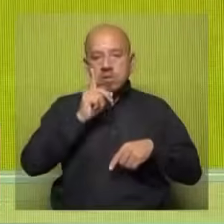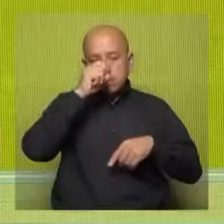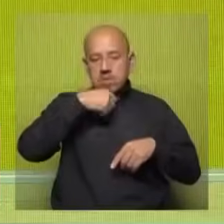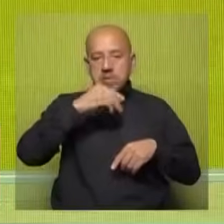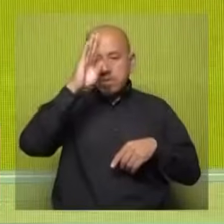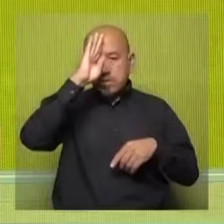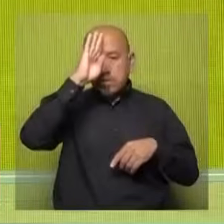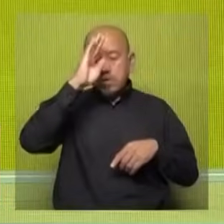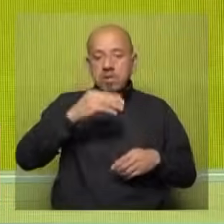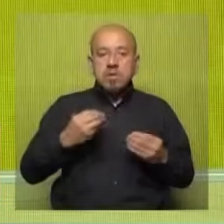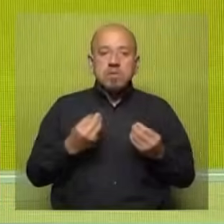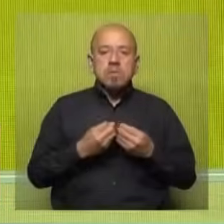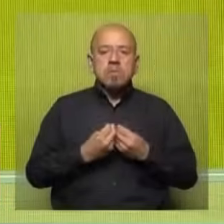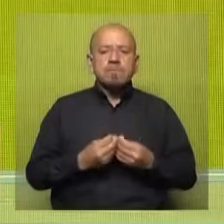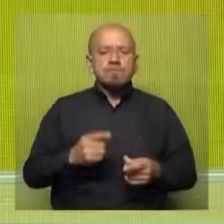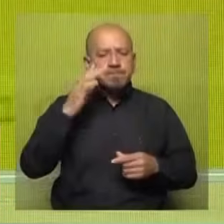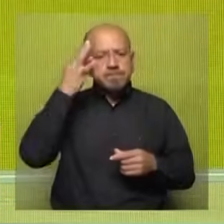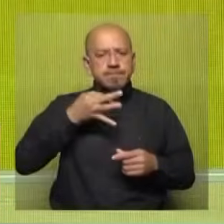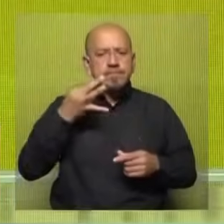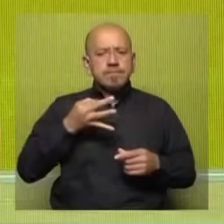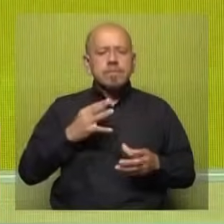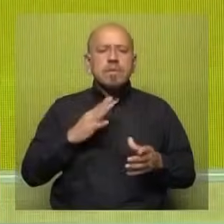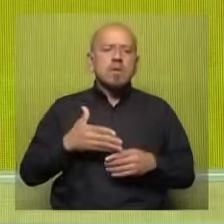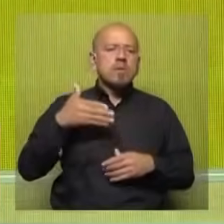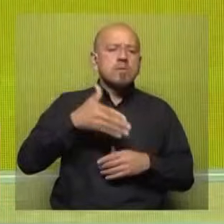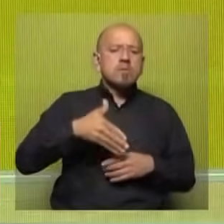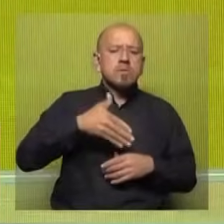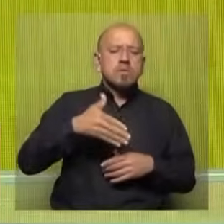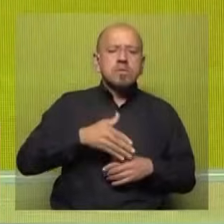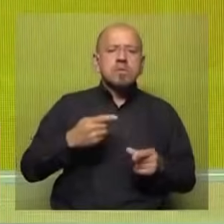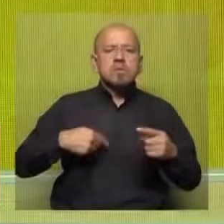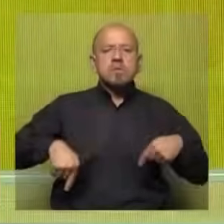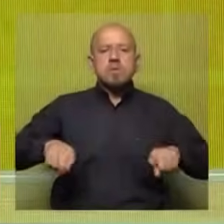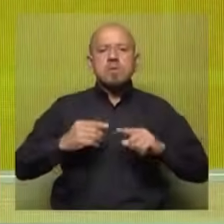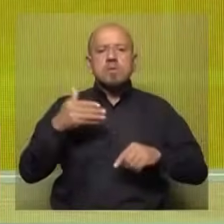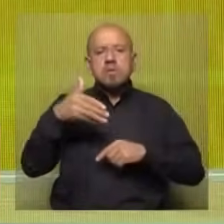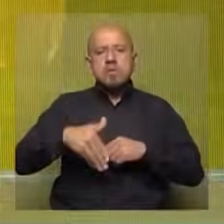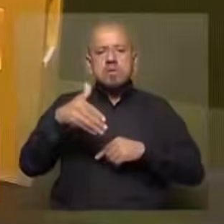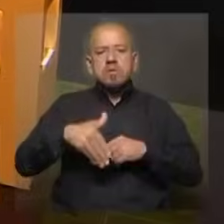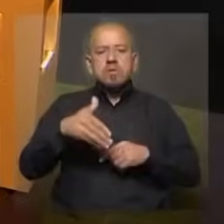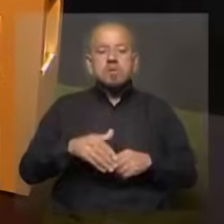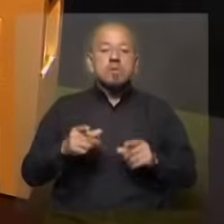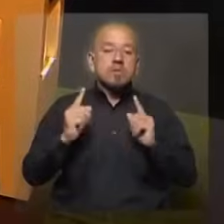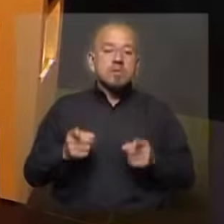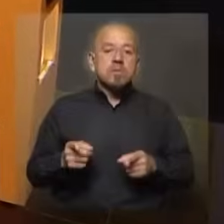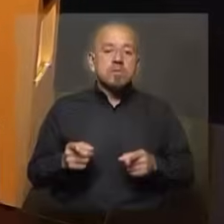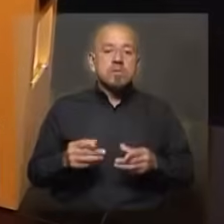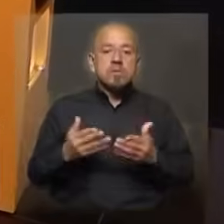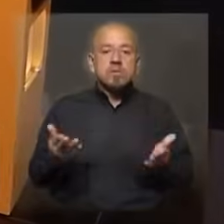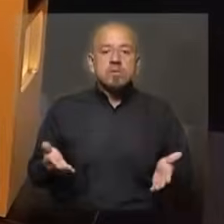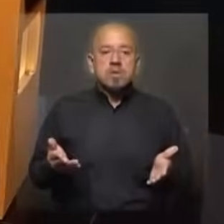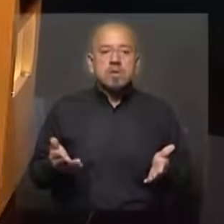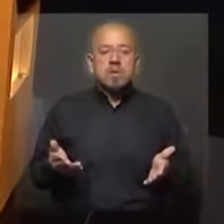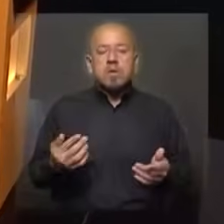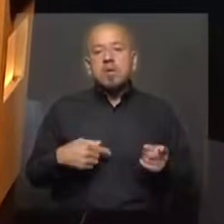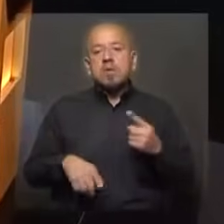aprendido muchísimo sobre la realidad, sobre la participación, sobre la fuerza de la participación y también sobre la